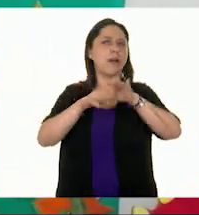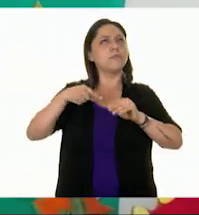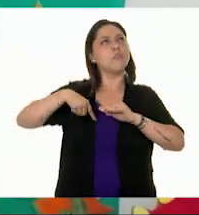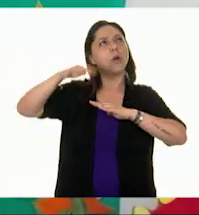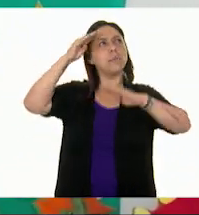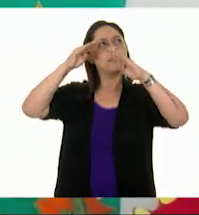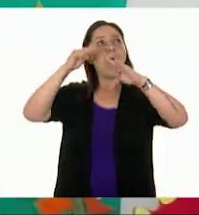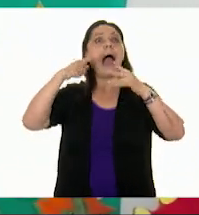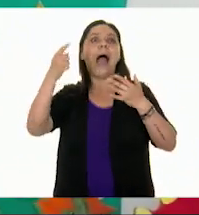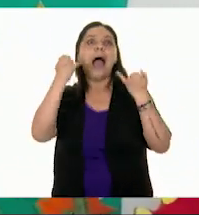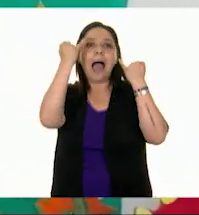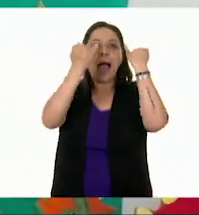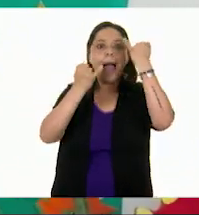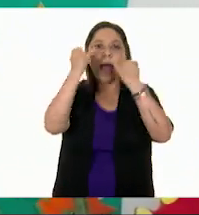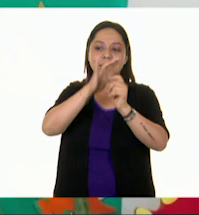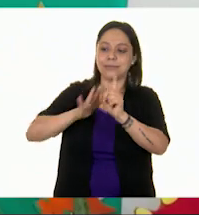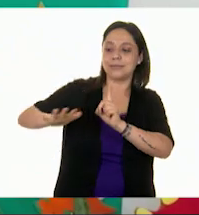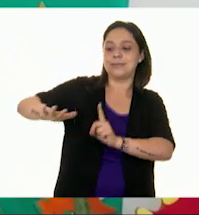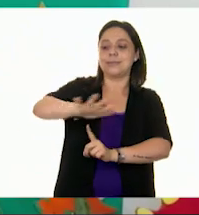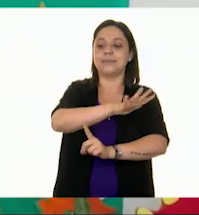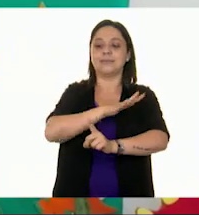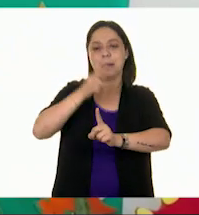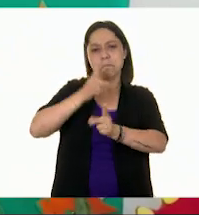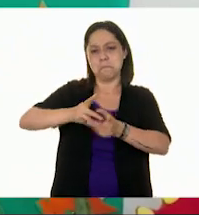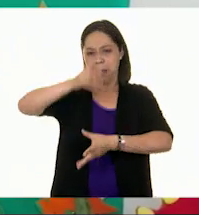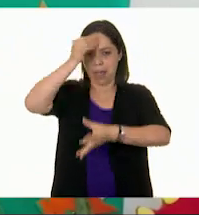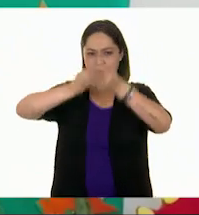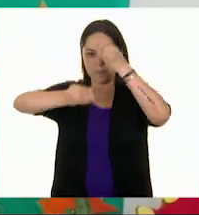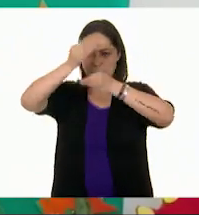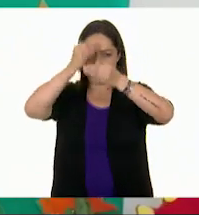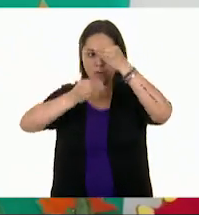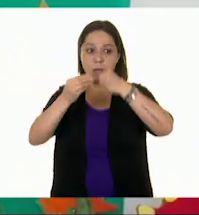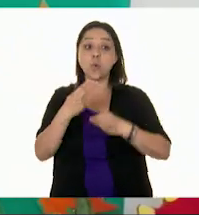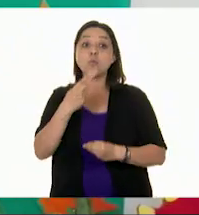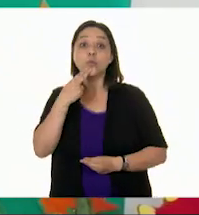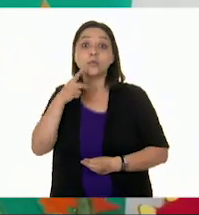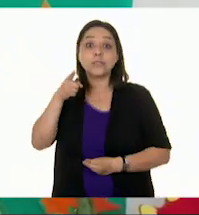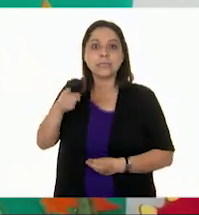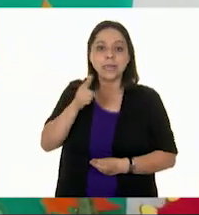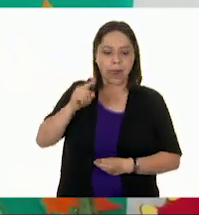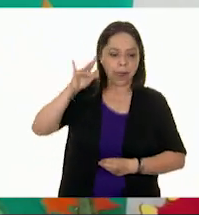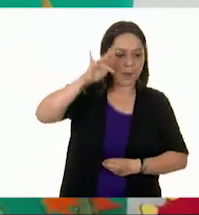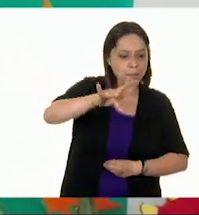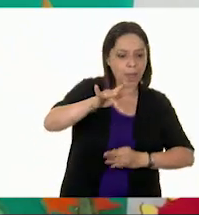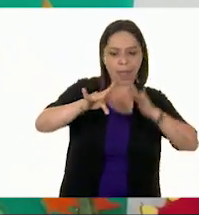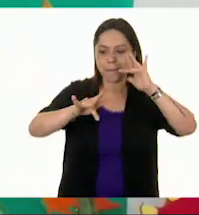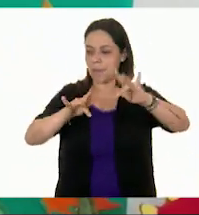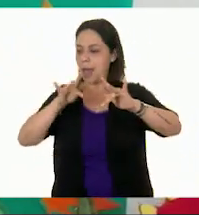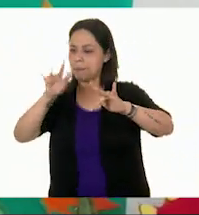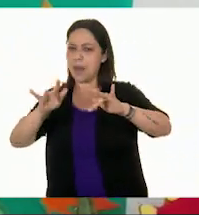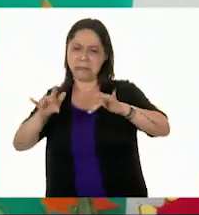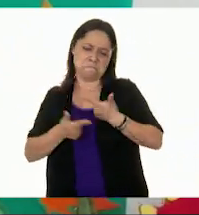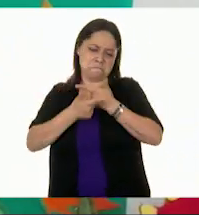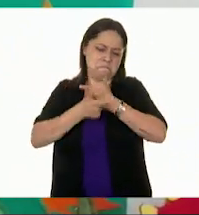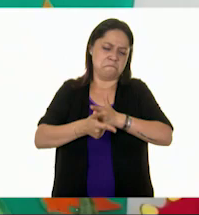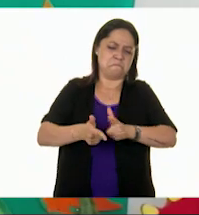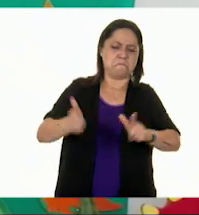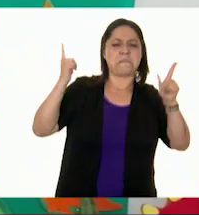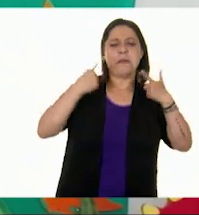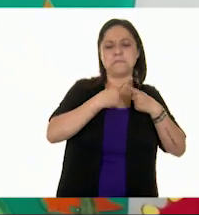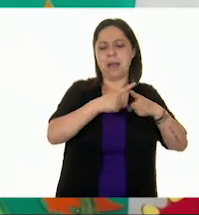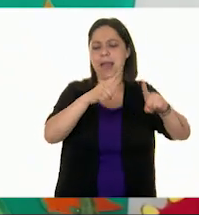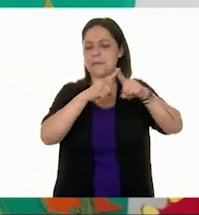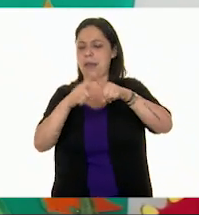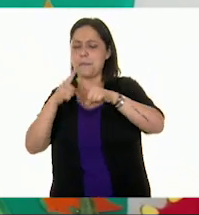de aprendizaje para Santi, en el cual, a través de la manipulación y de la experimentación libre con diversos materiales,